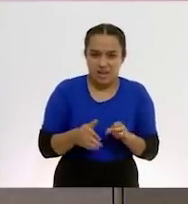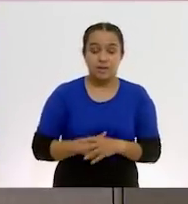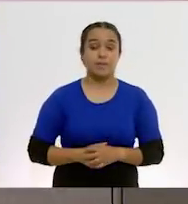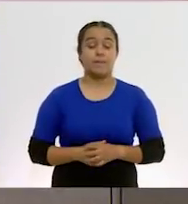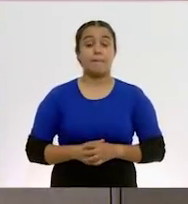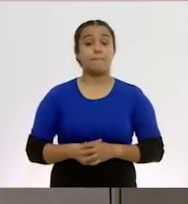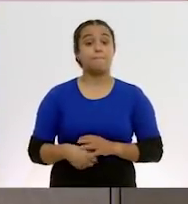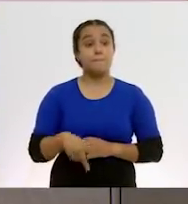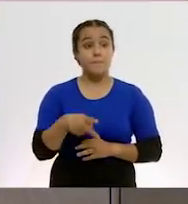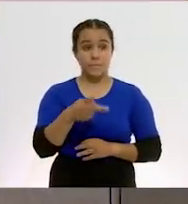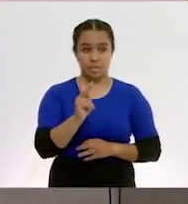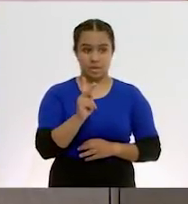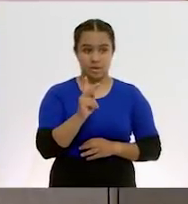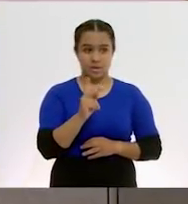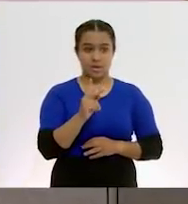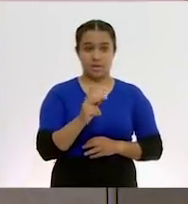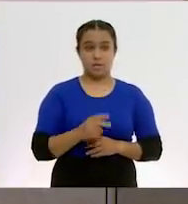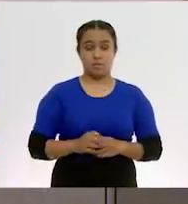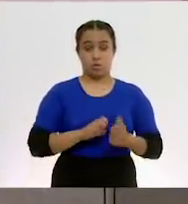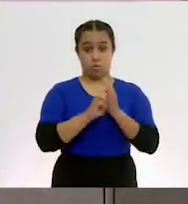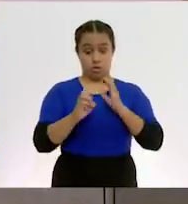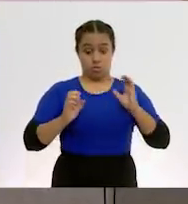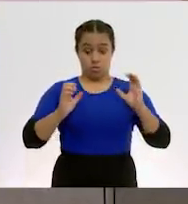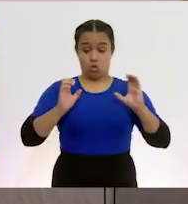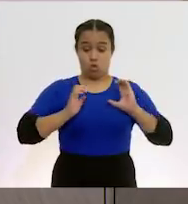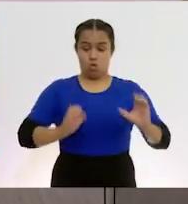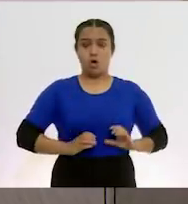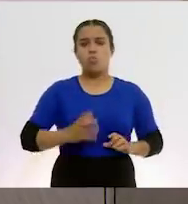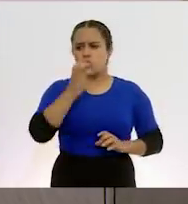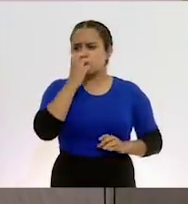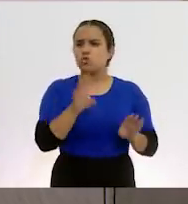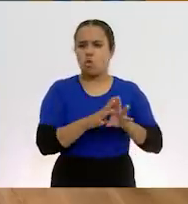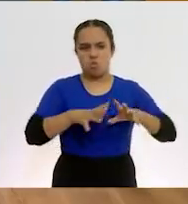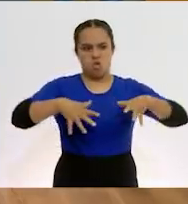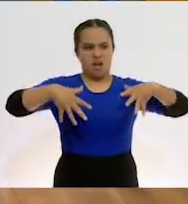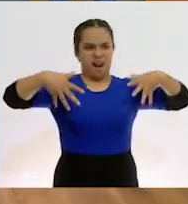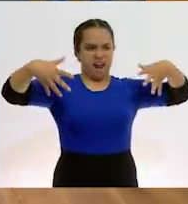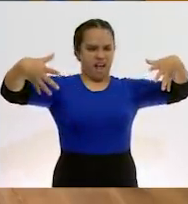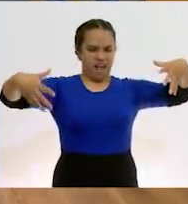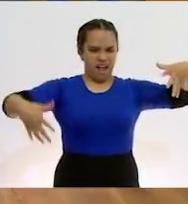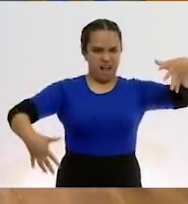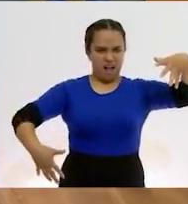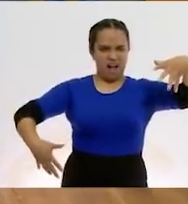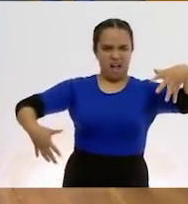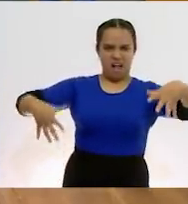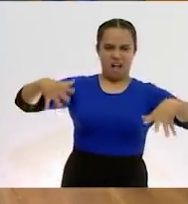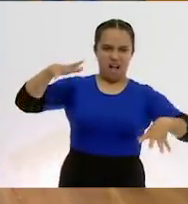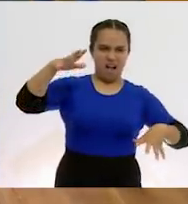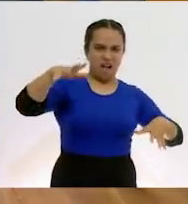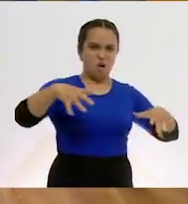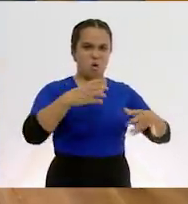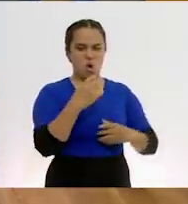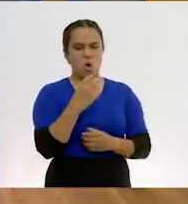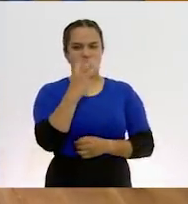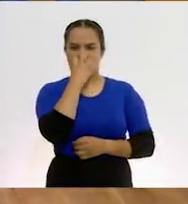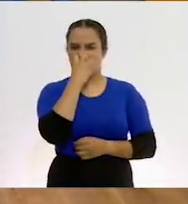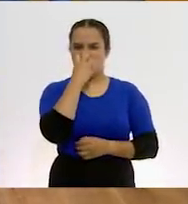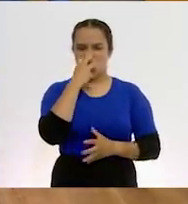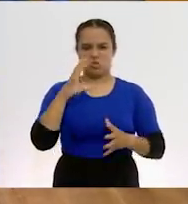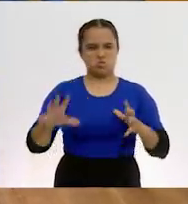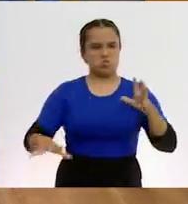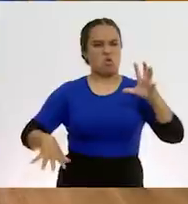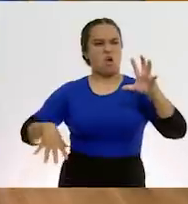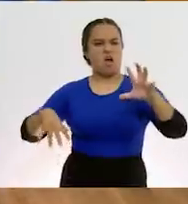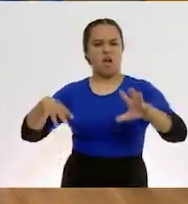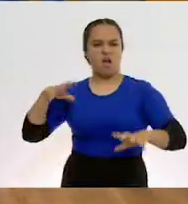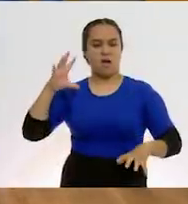Pero estamos de acuerdo que la corporalidad del oso es... grande. Grande. Oh. Sí. Vamos. Vamos como